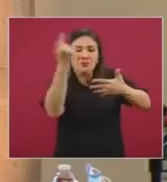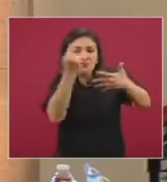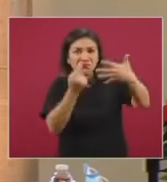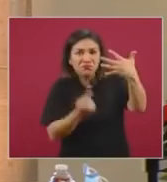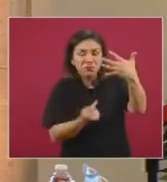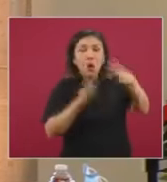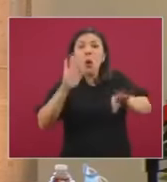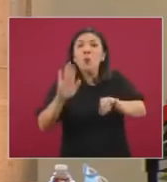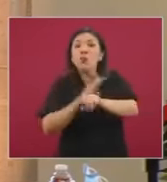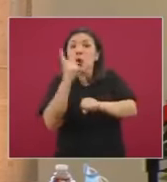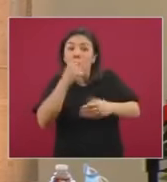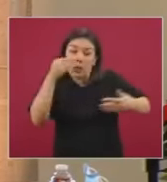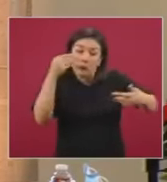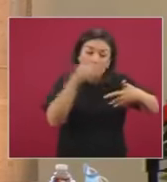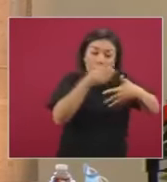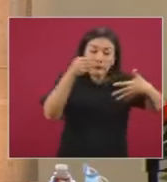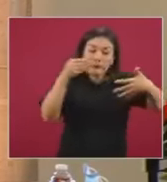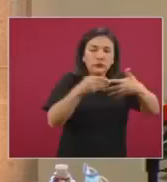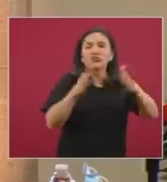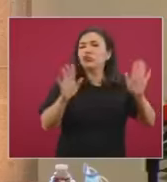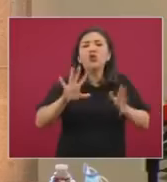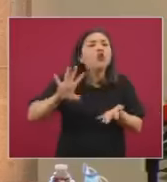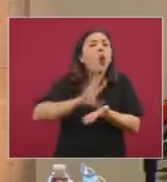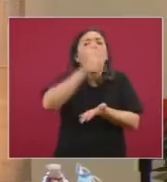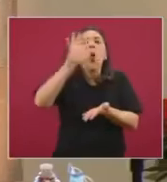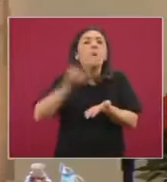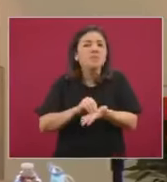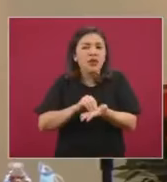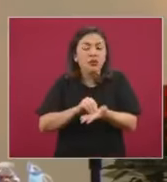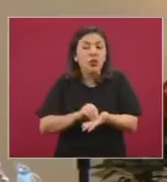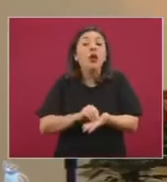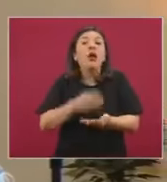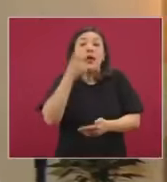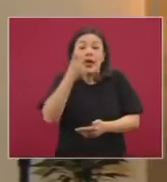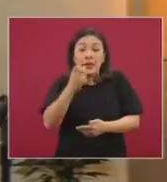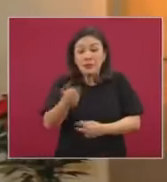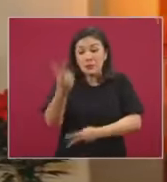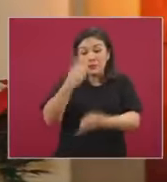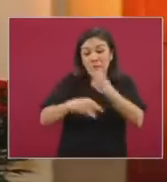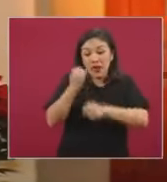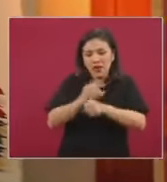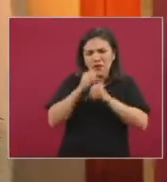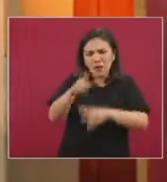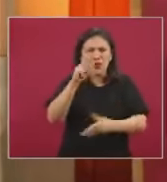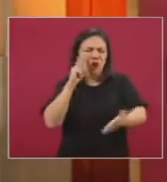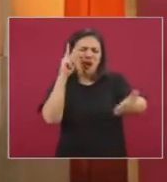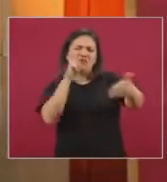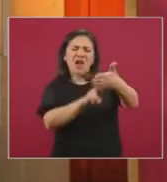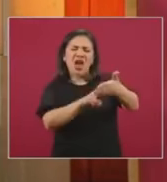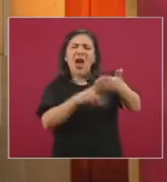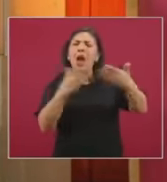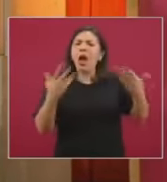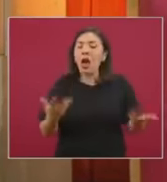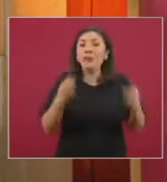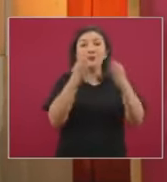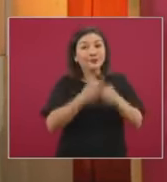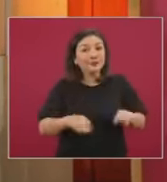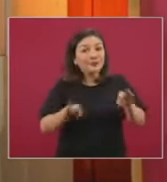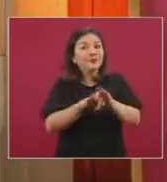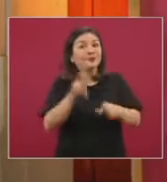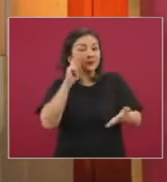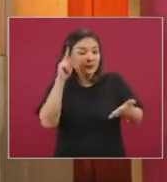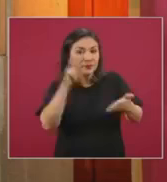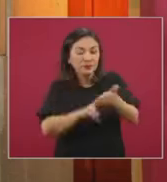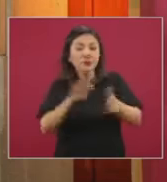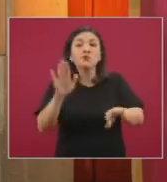las causas específicas. Esas son todas las causas, y como se saca, aunque cuando uno lo ve, es importante que le vean,